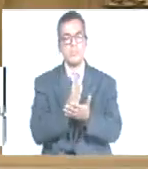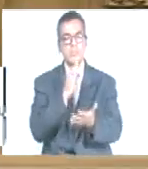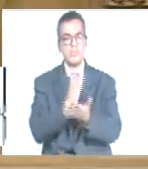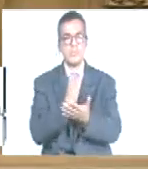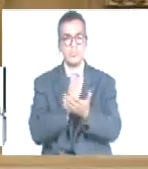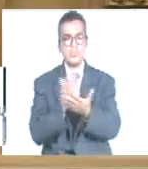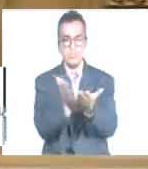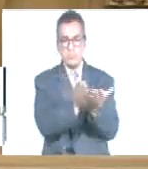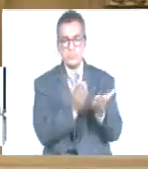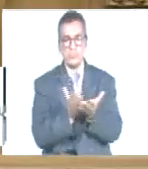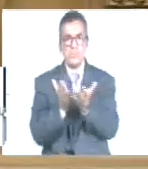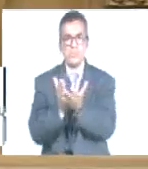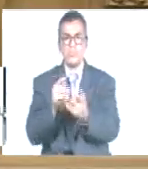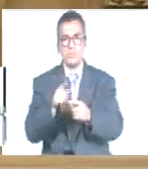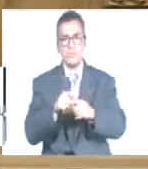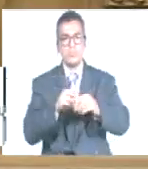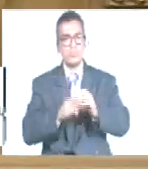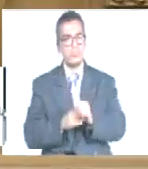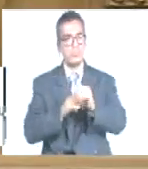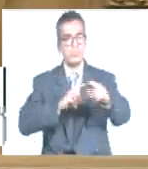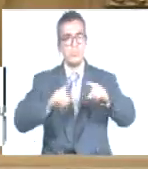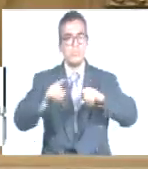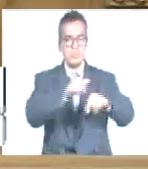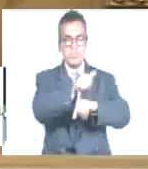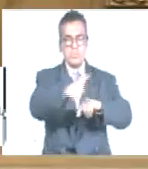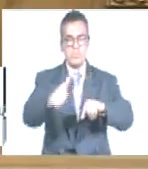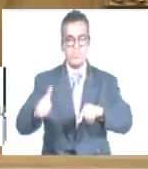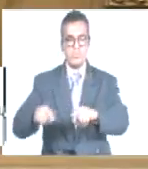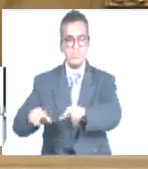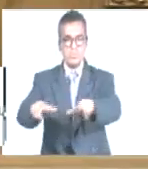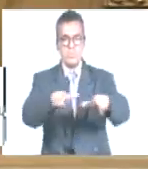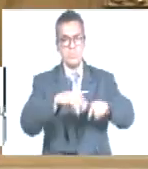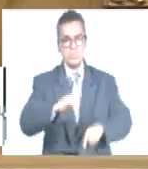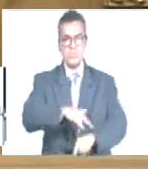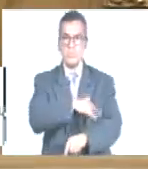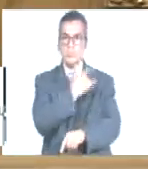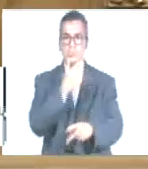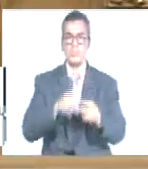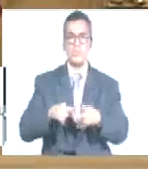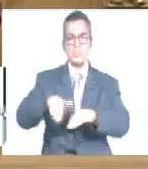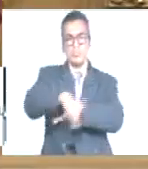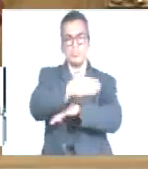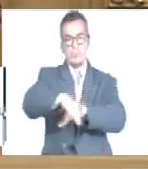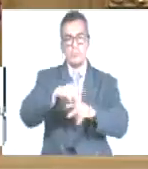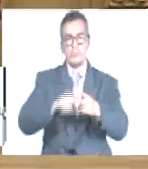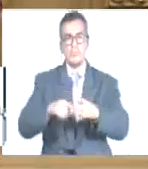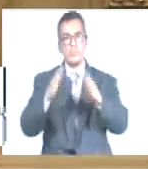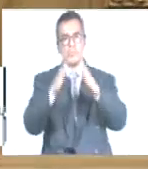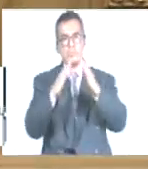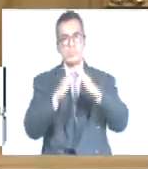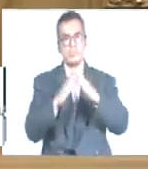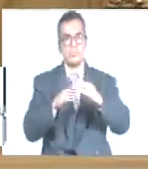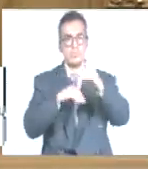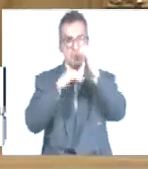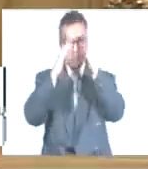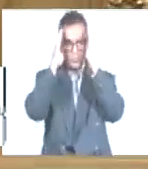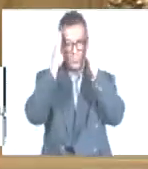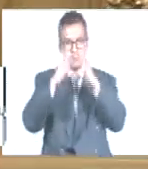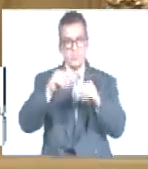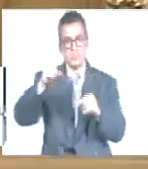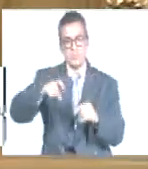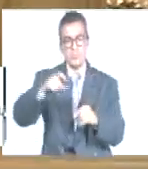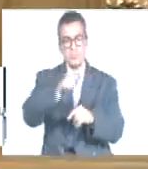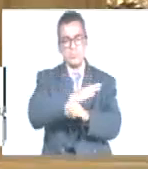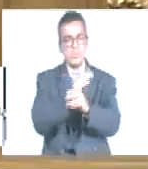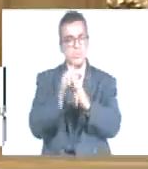siempre estudiando, siendo dirigentes en cada espacio, en la universidad, en la calle, en la casa, atendiendo a los